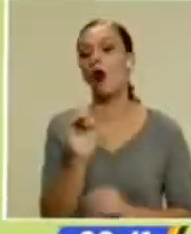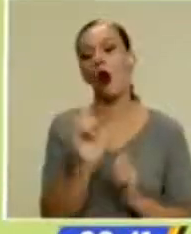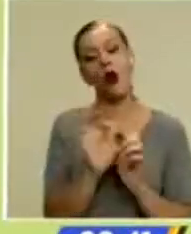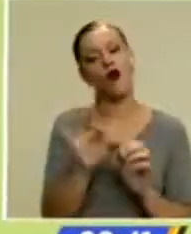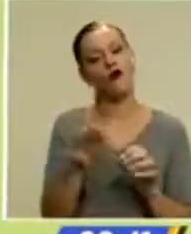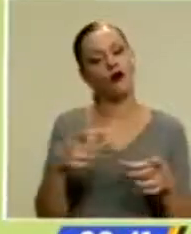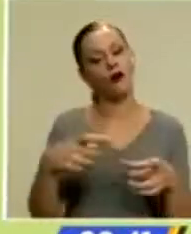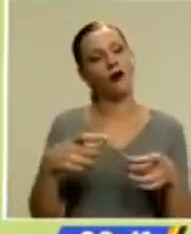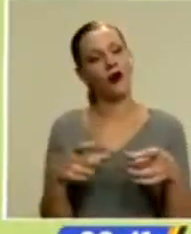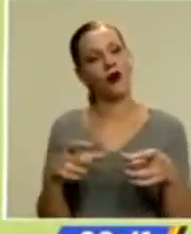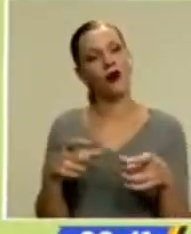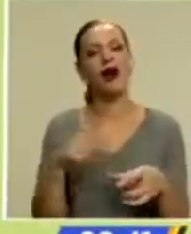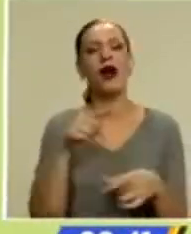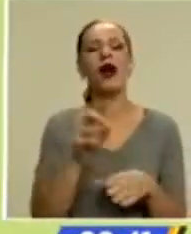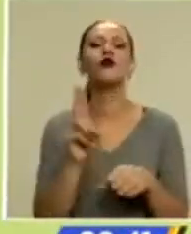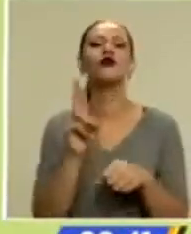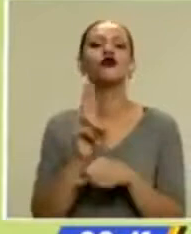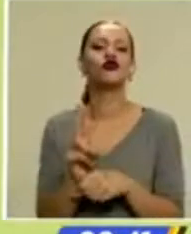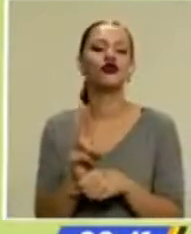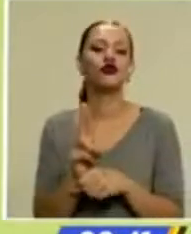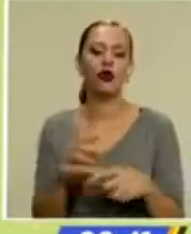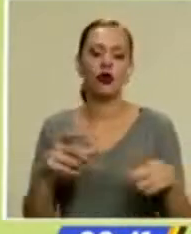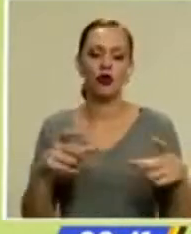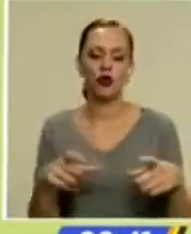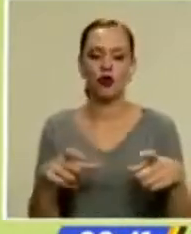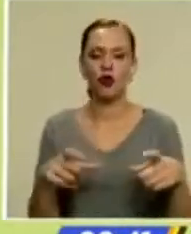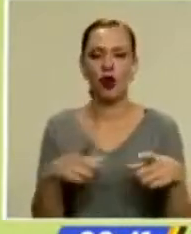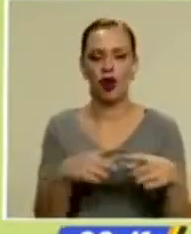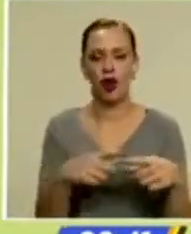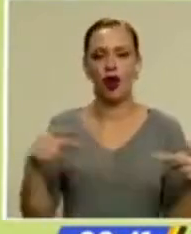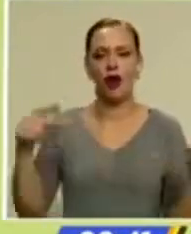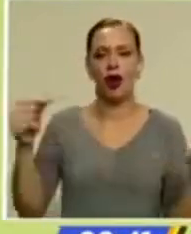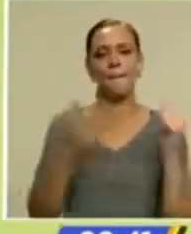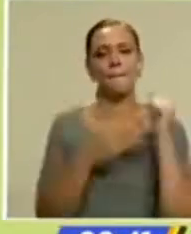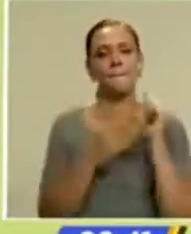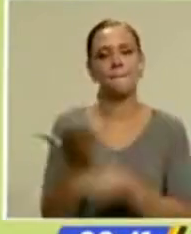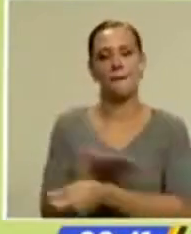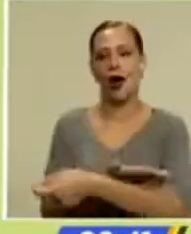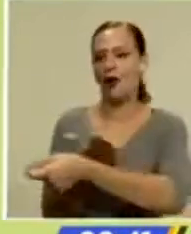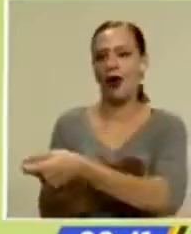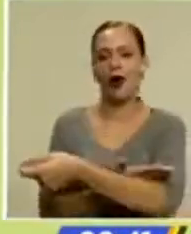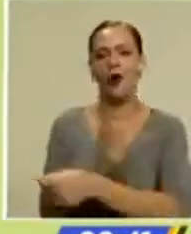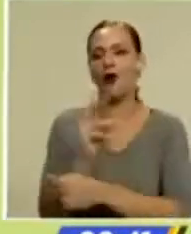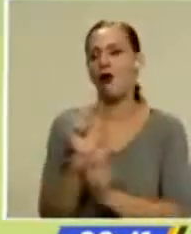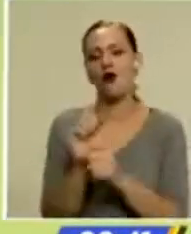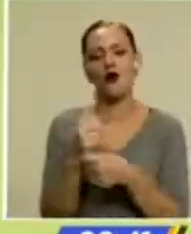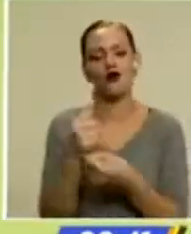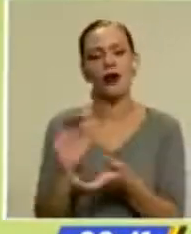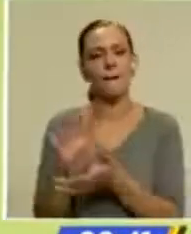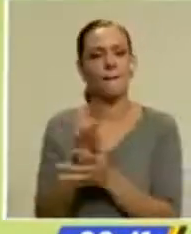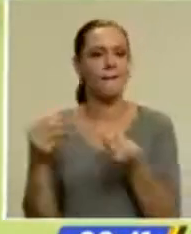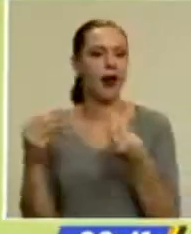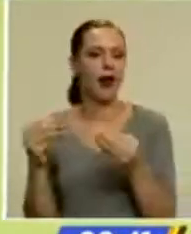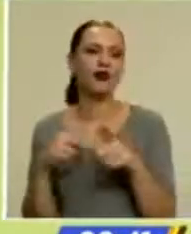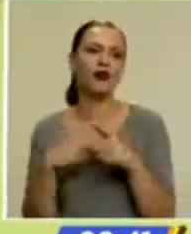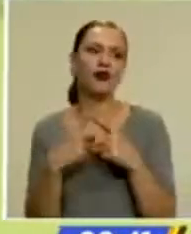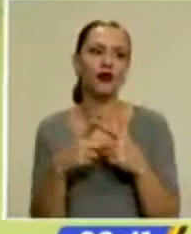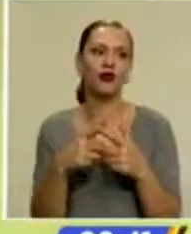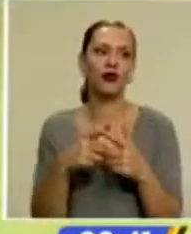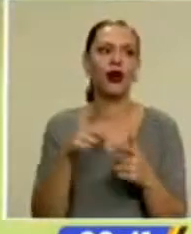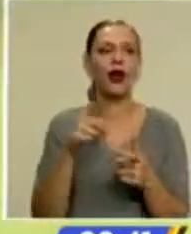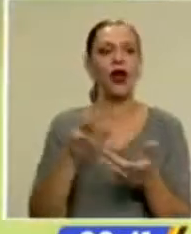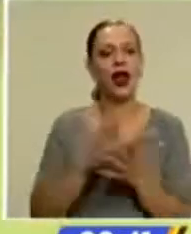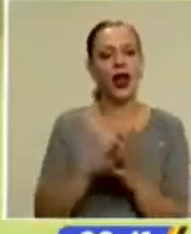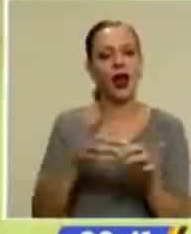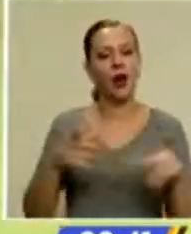la forma porque en esto se usaba hoja de plátano. Exacto. No se usaba antes plástico, ¿verdad? Y entonces en la